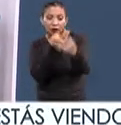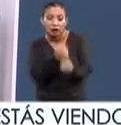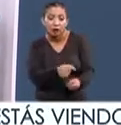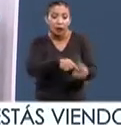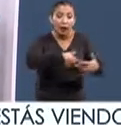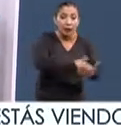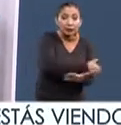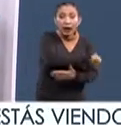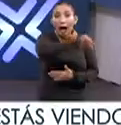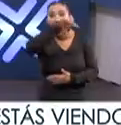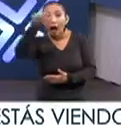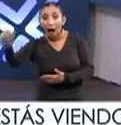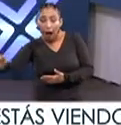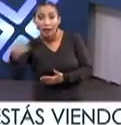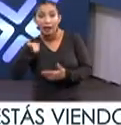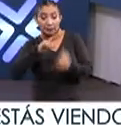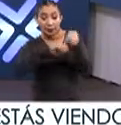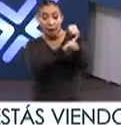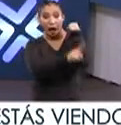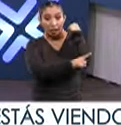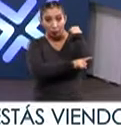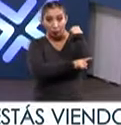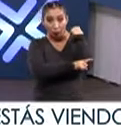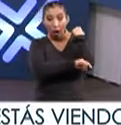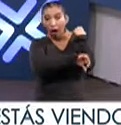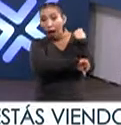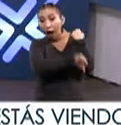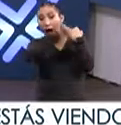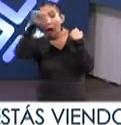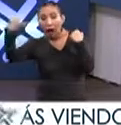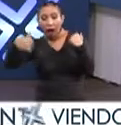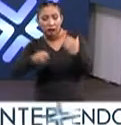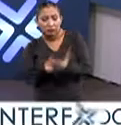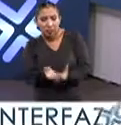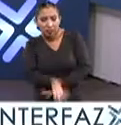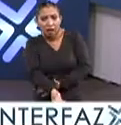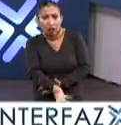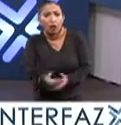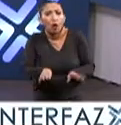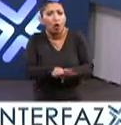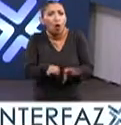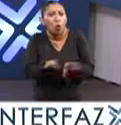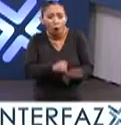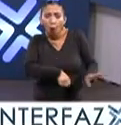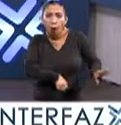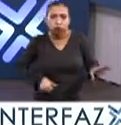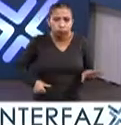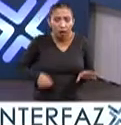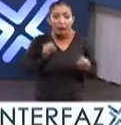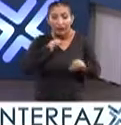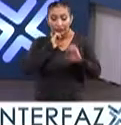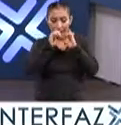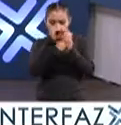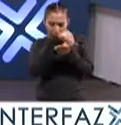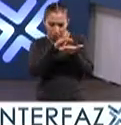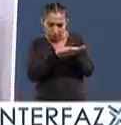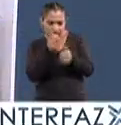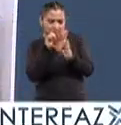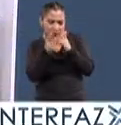desde que nació, inclusive desde el embarazo y el Correcto. parto, etcétera. Y ya teniendo la entrevista